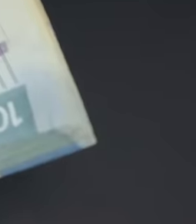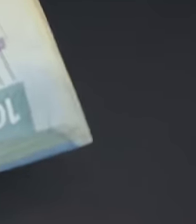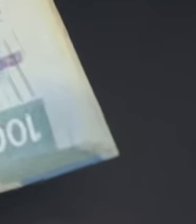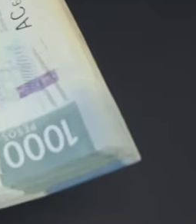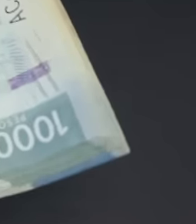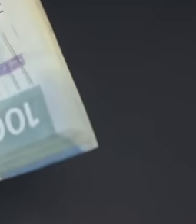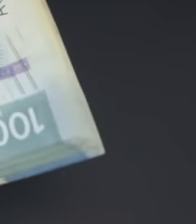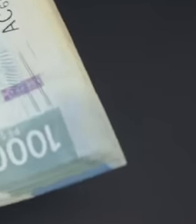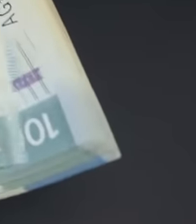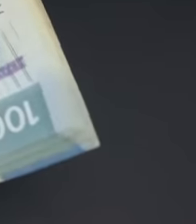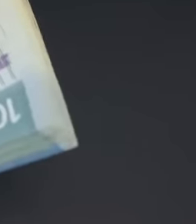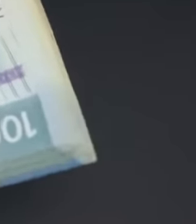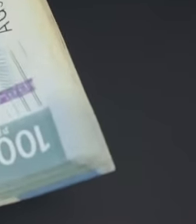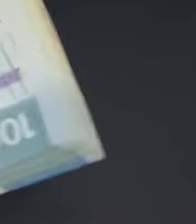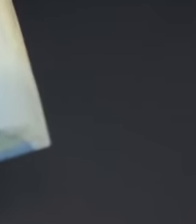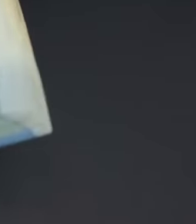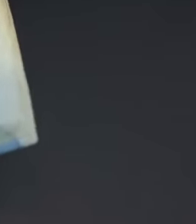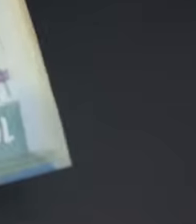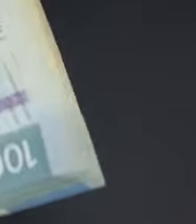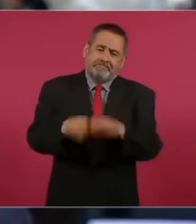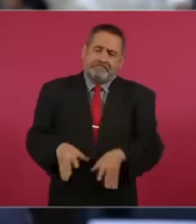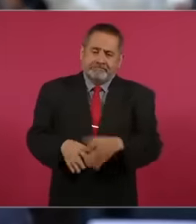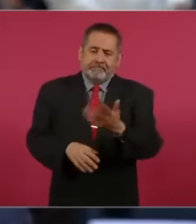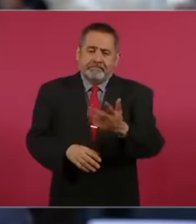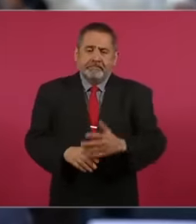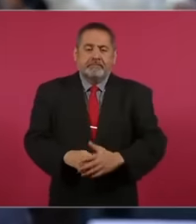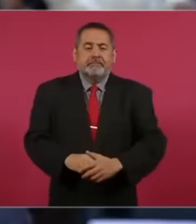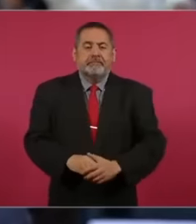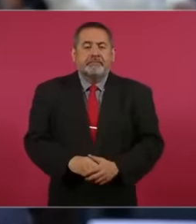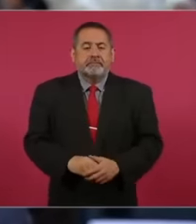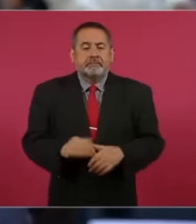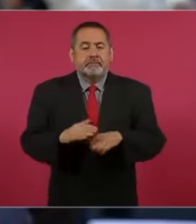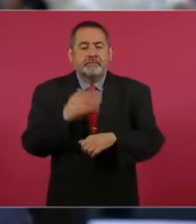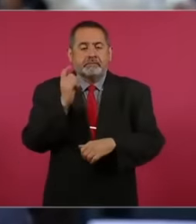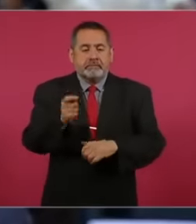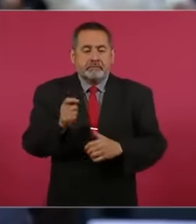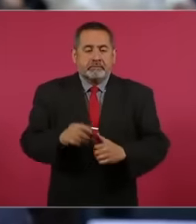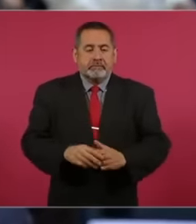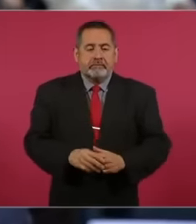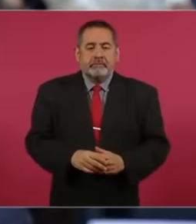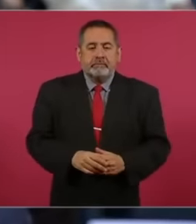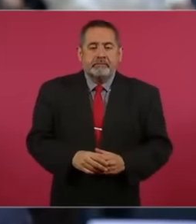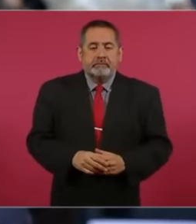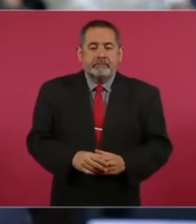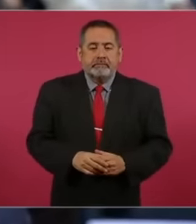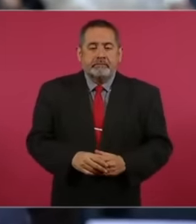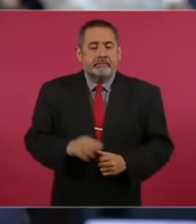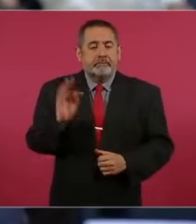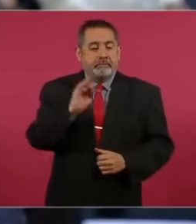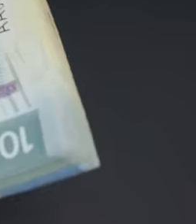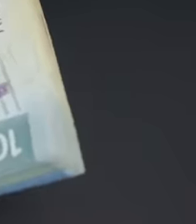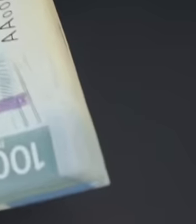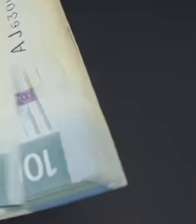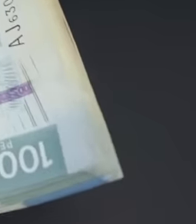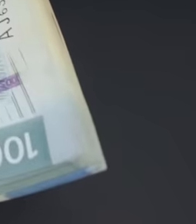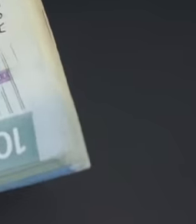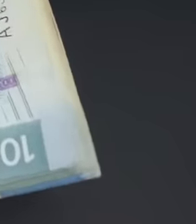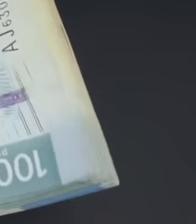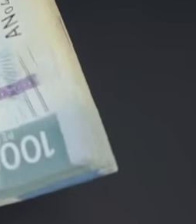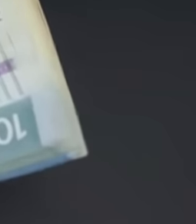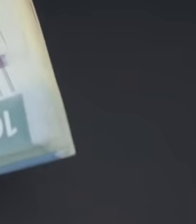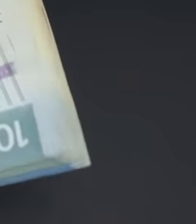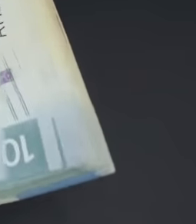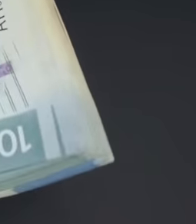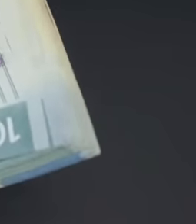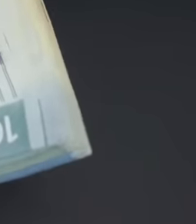Jóvenes Construyendo el Futuro. Porque el joven que no tiene trabajo, que no tiene posibilidad de